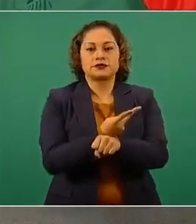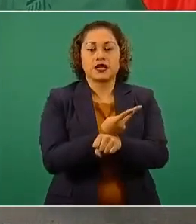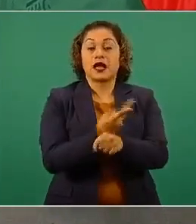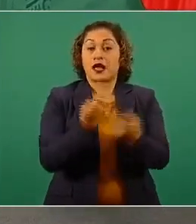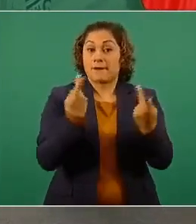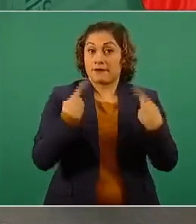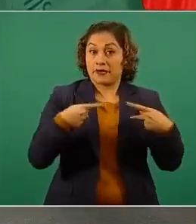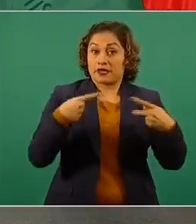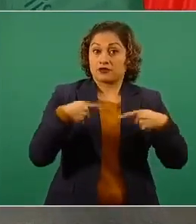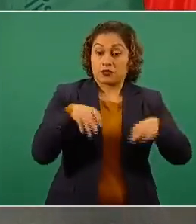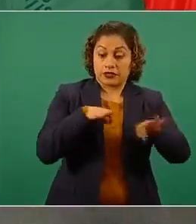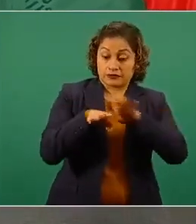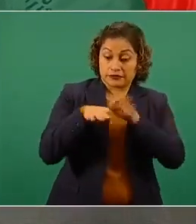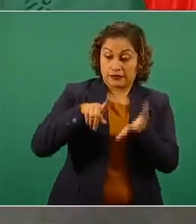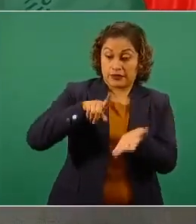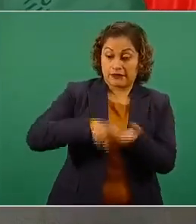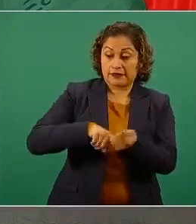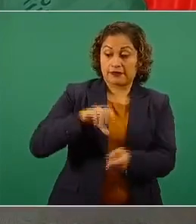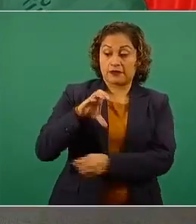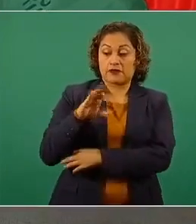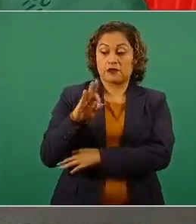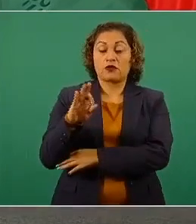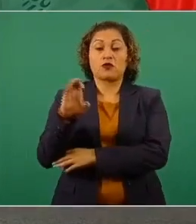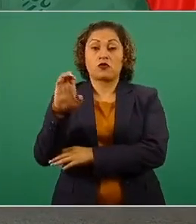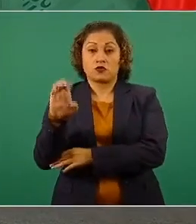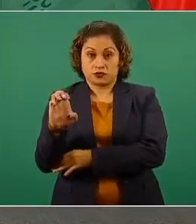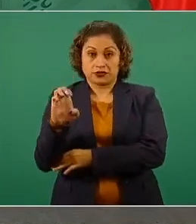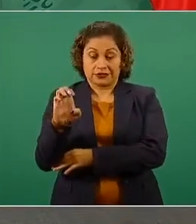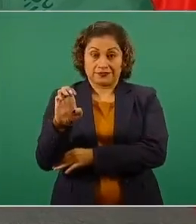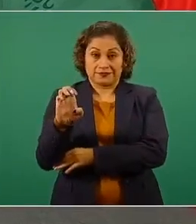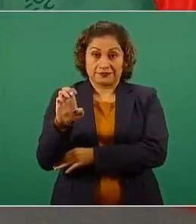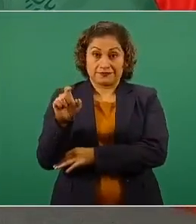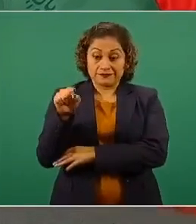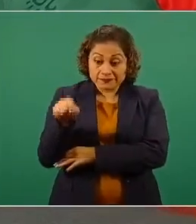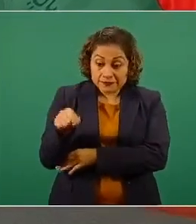la Comisión Federal de Electricidad han estado